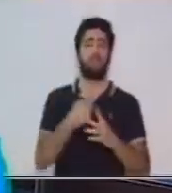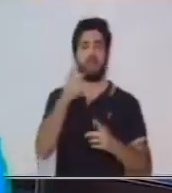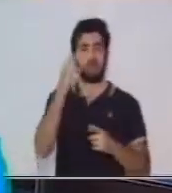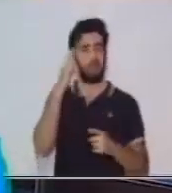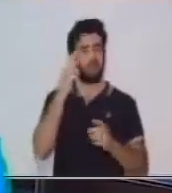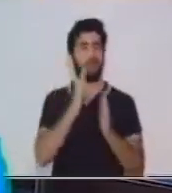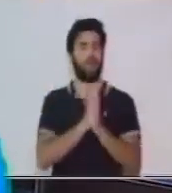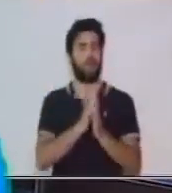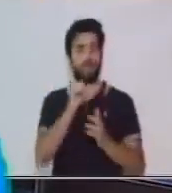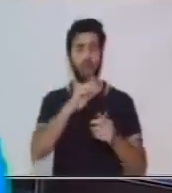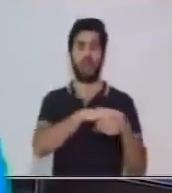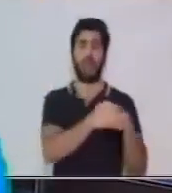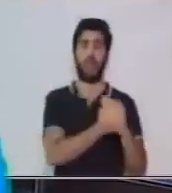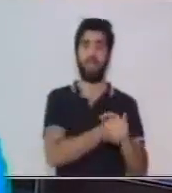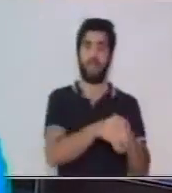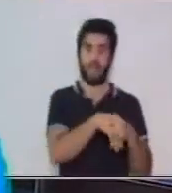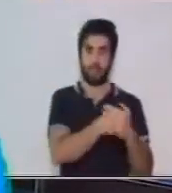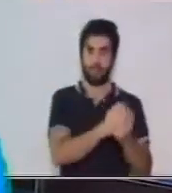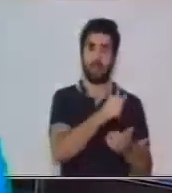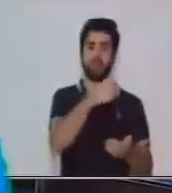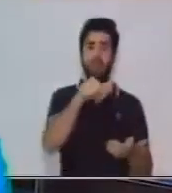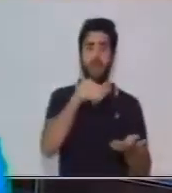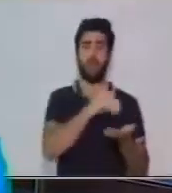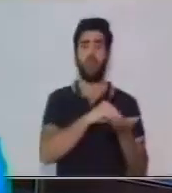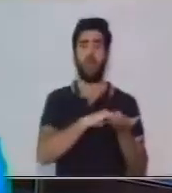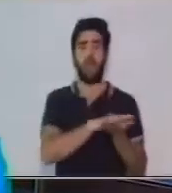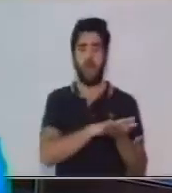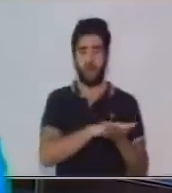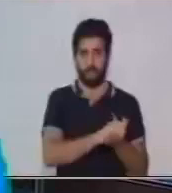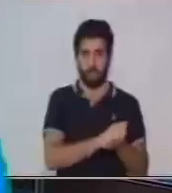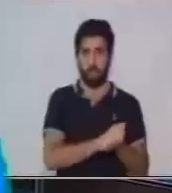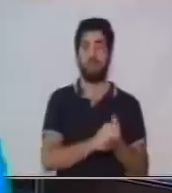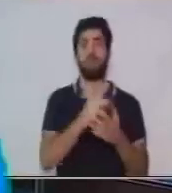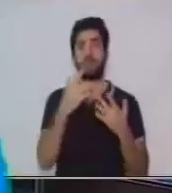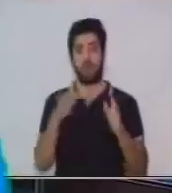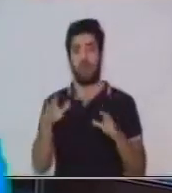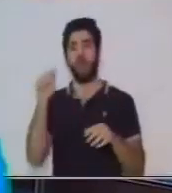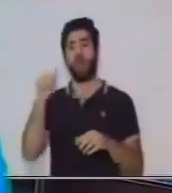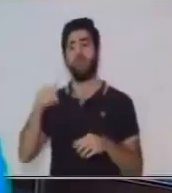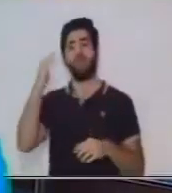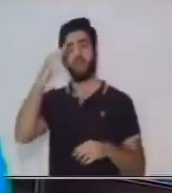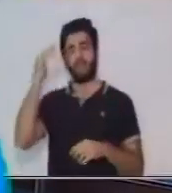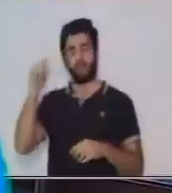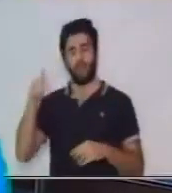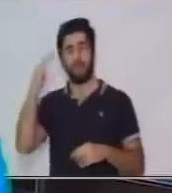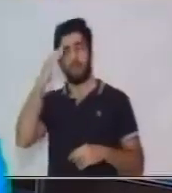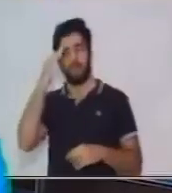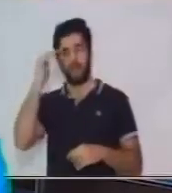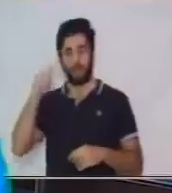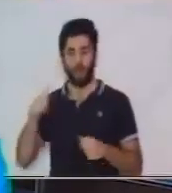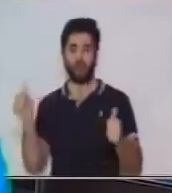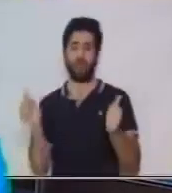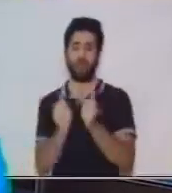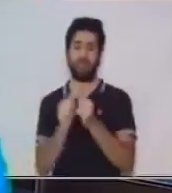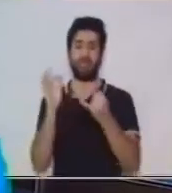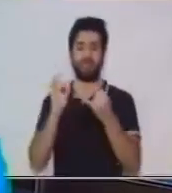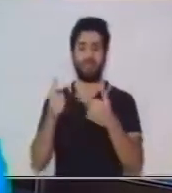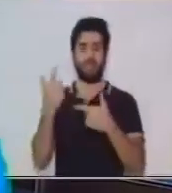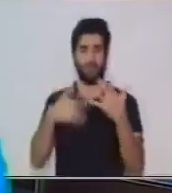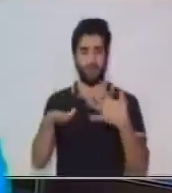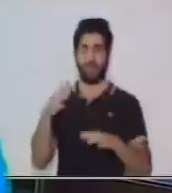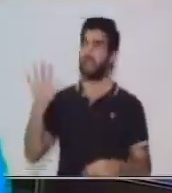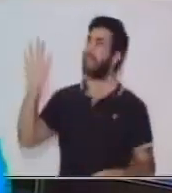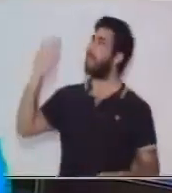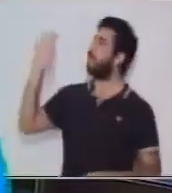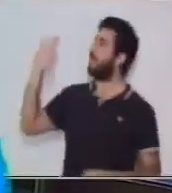manos constantemente con agua y jabón. Y también vamos a saludar a Pablo, que nos acompaña en lengua de señas.